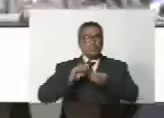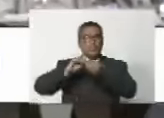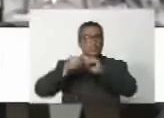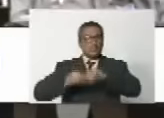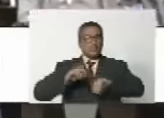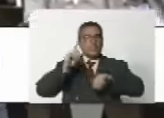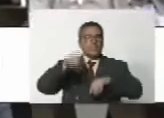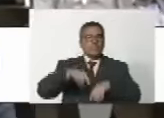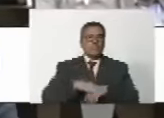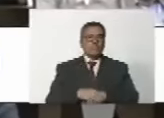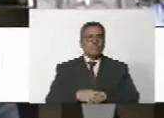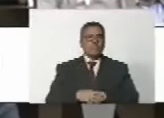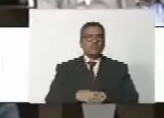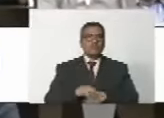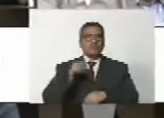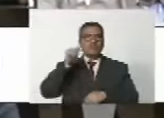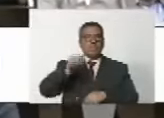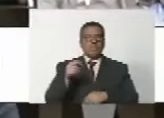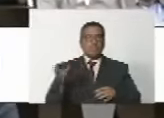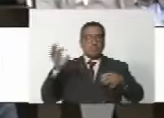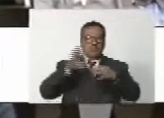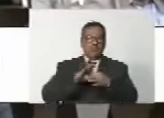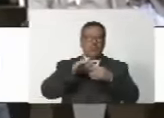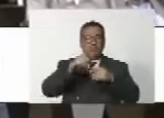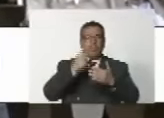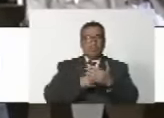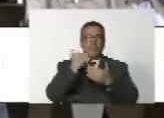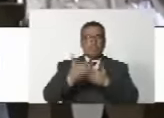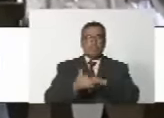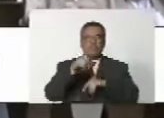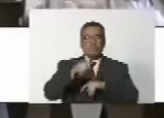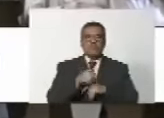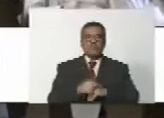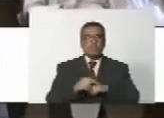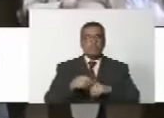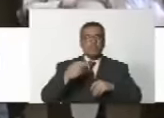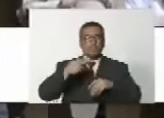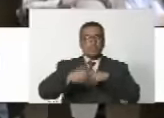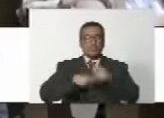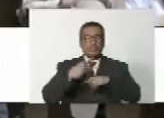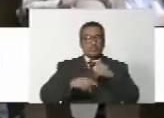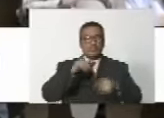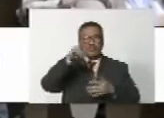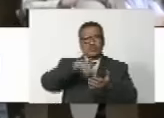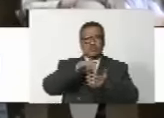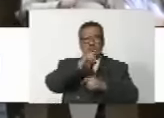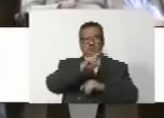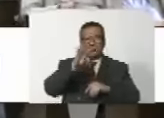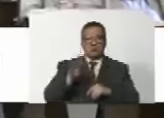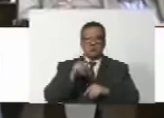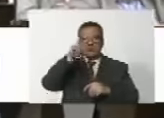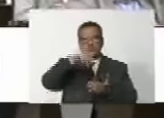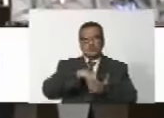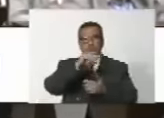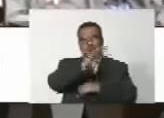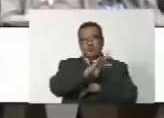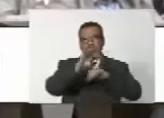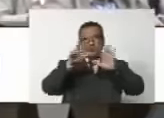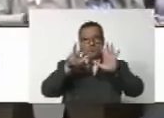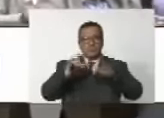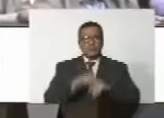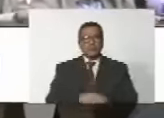modificadas también para que se incorporen a este plan de producción del año 2024 al